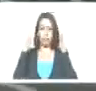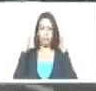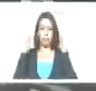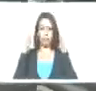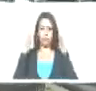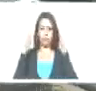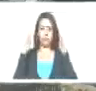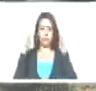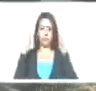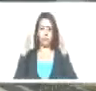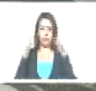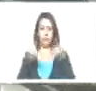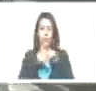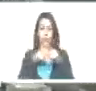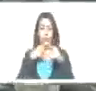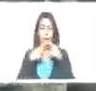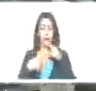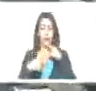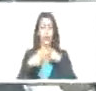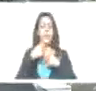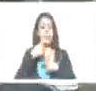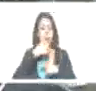Así como afirmo